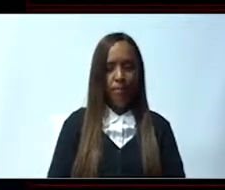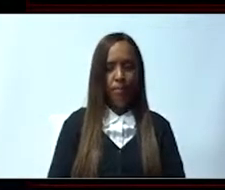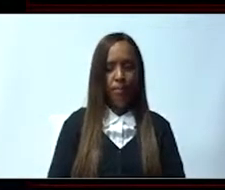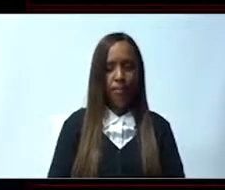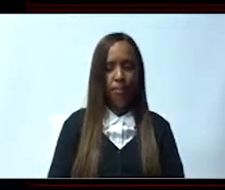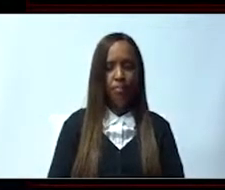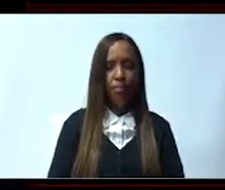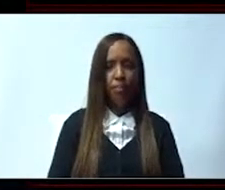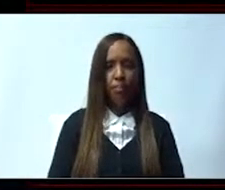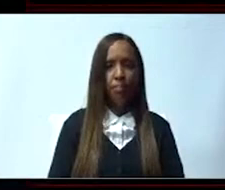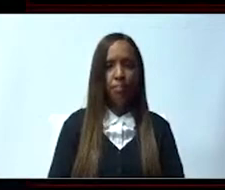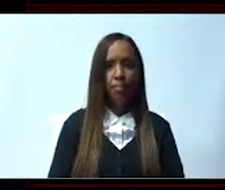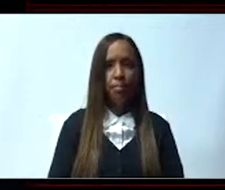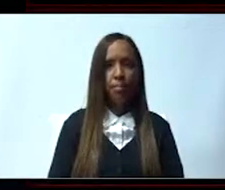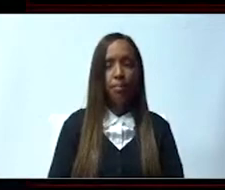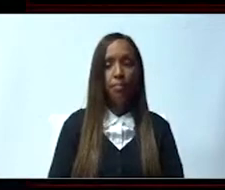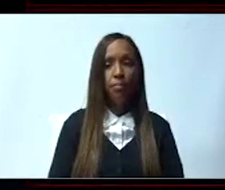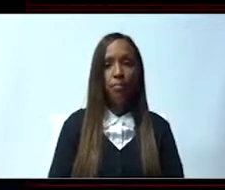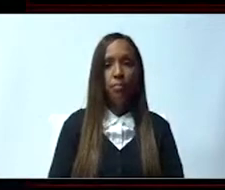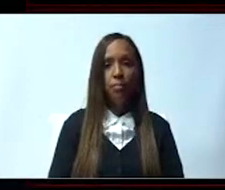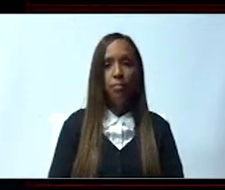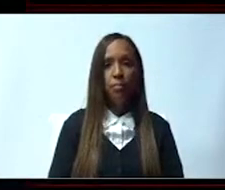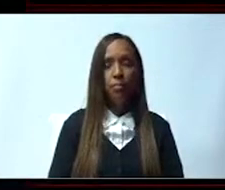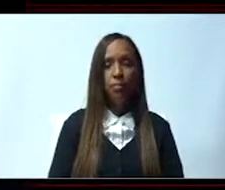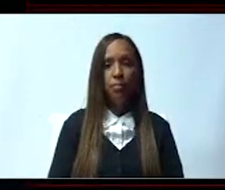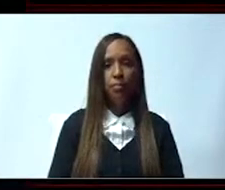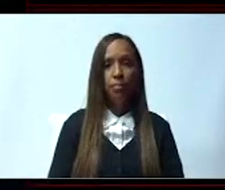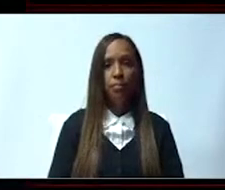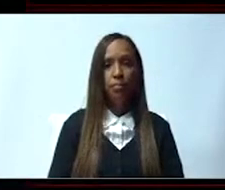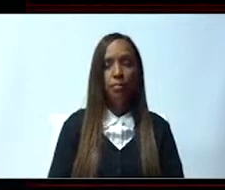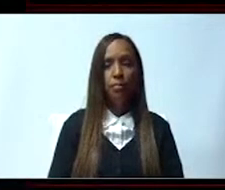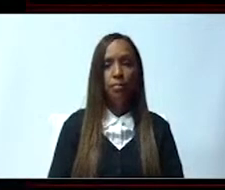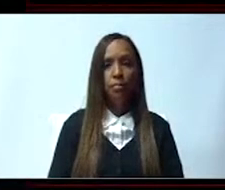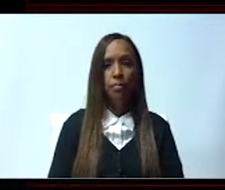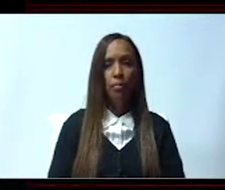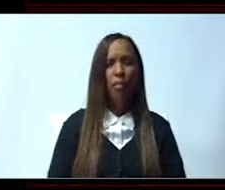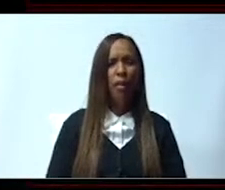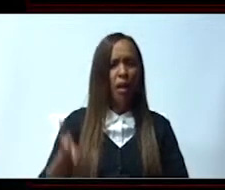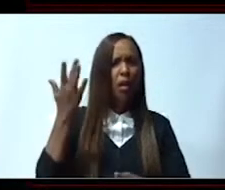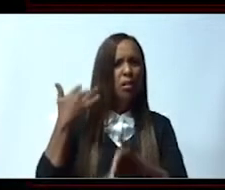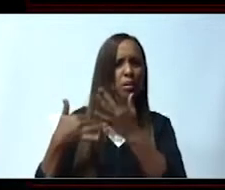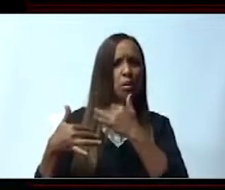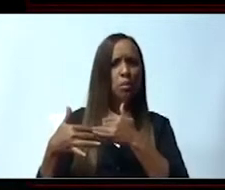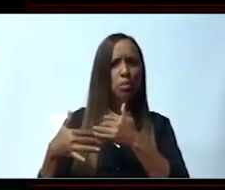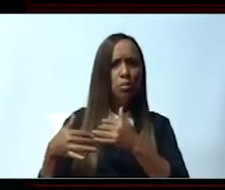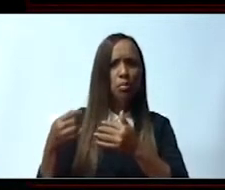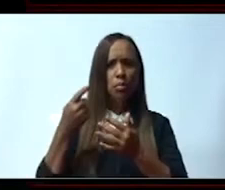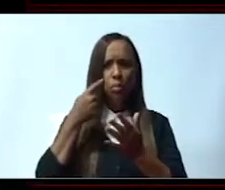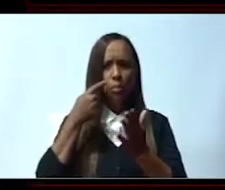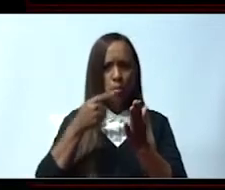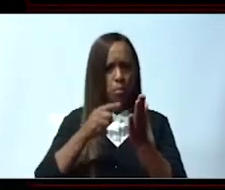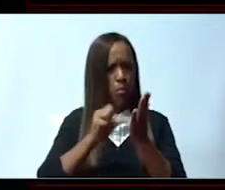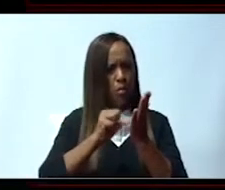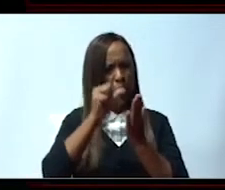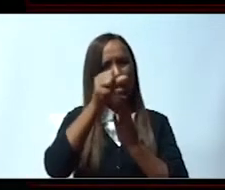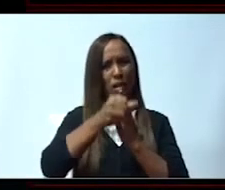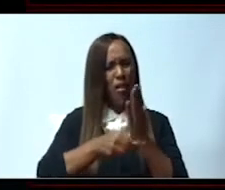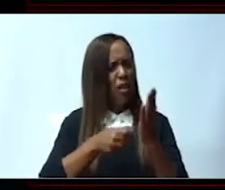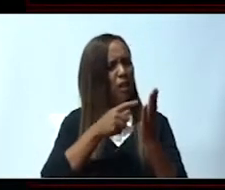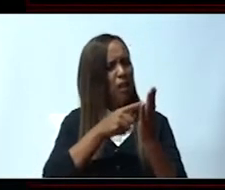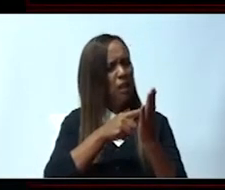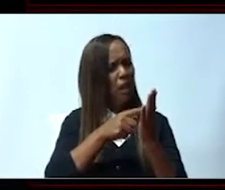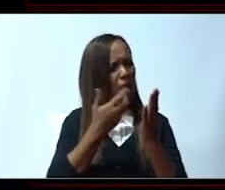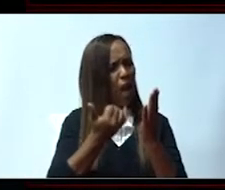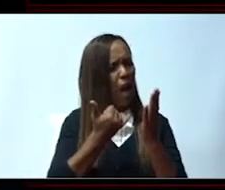Le había llegado el momento, pero lo dejamos sobre la mesa, creo que en una o dos